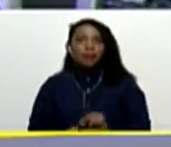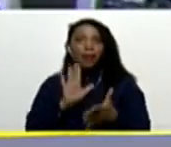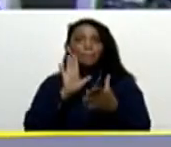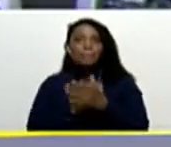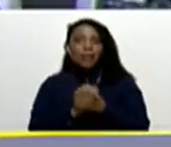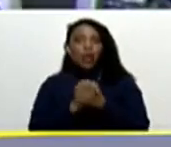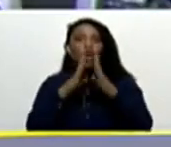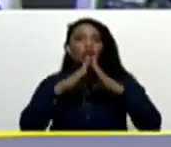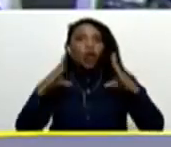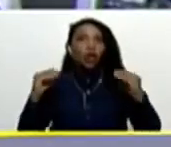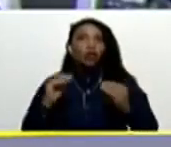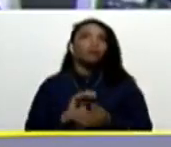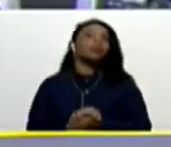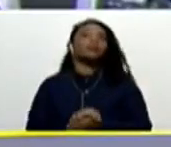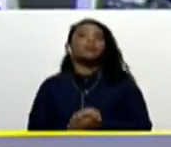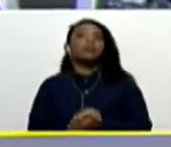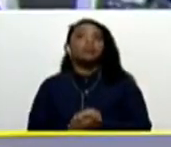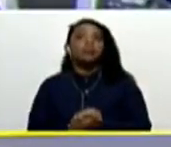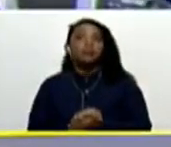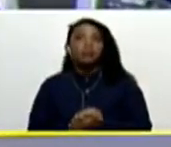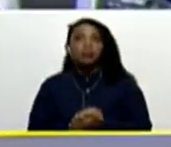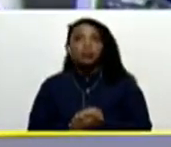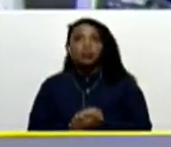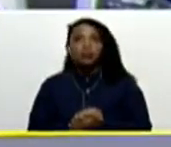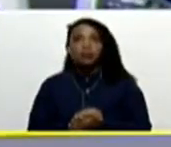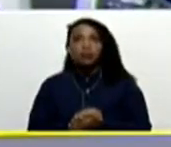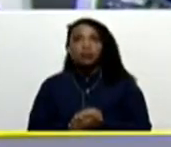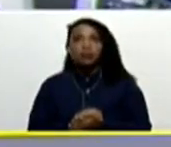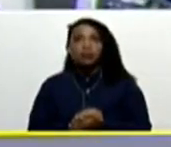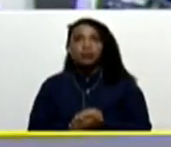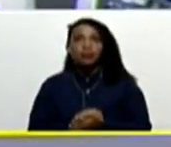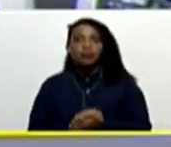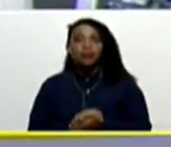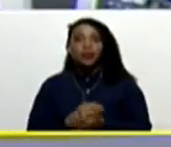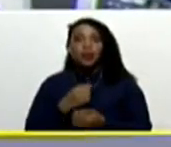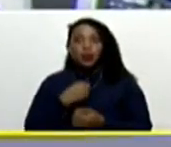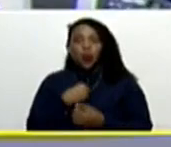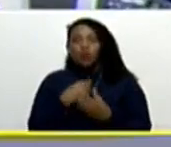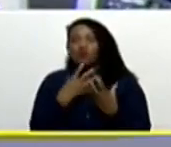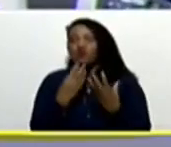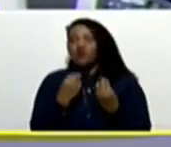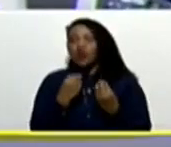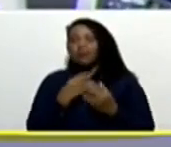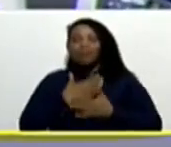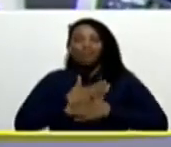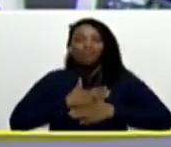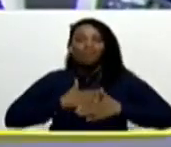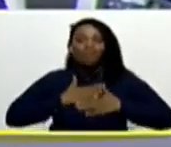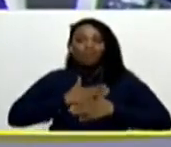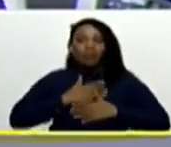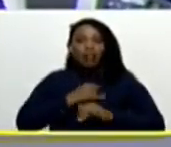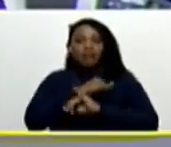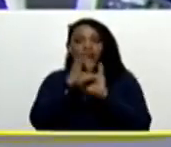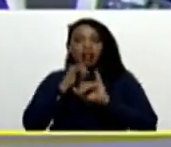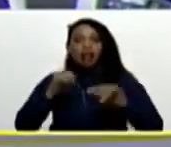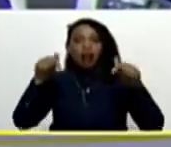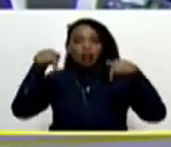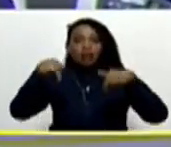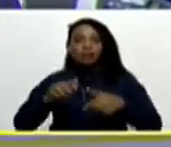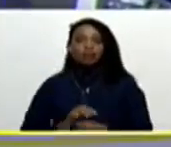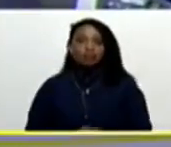Amigos todos. I am very happy to be here today. Estoy sumamente complacido de estar con ustedes hoy acá.